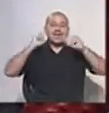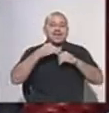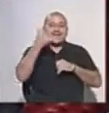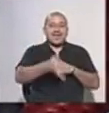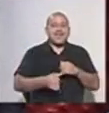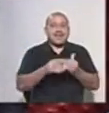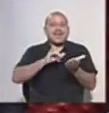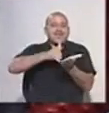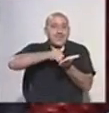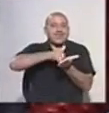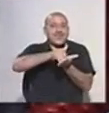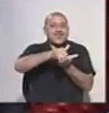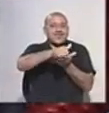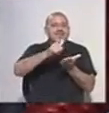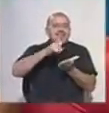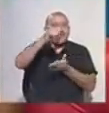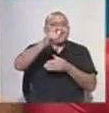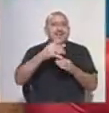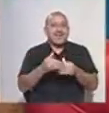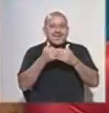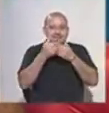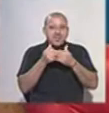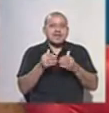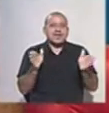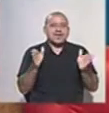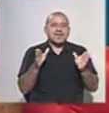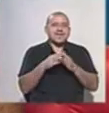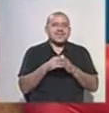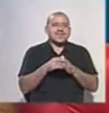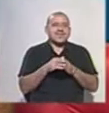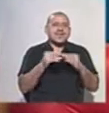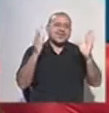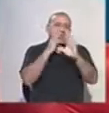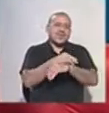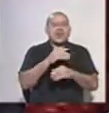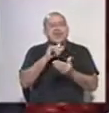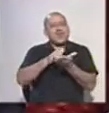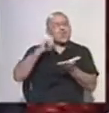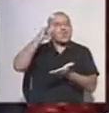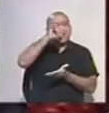Y yo arrancaba de nuevo, ¿viste? Y el tipo, gordo, no podés volar, gordo. Dobló la puerta.